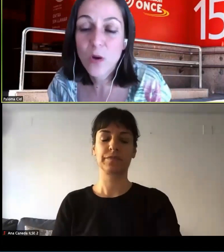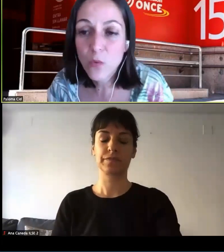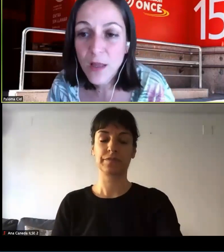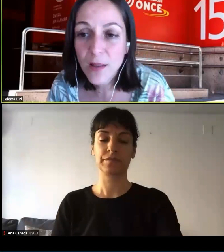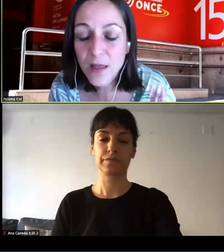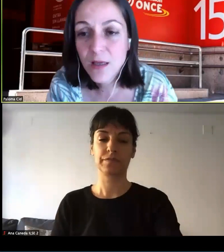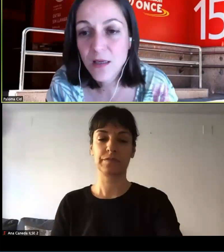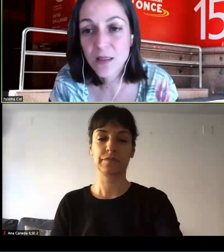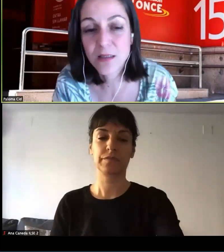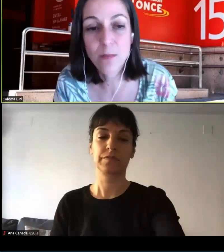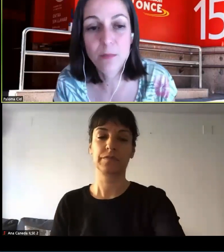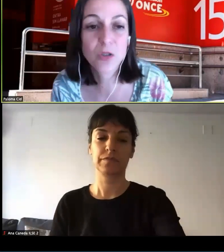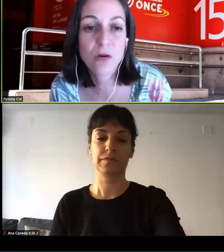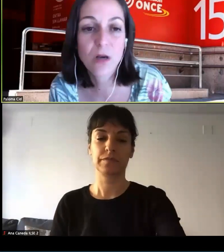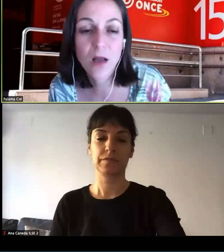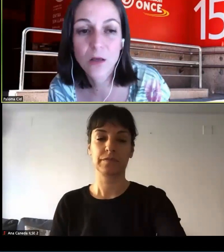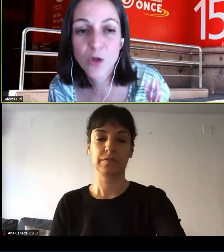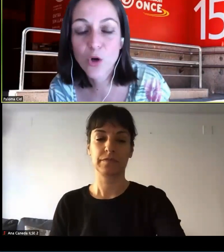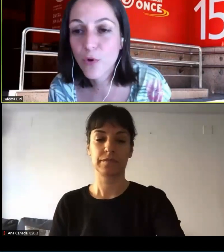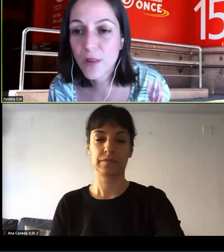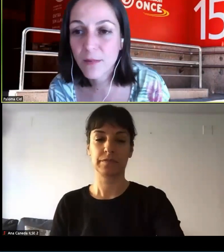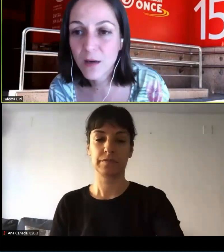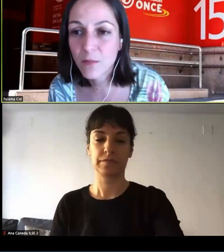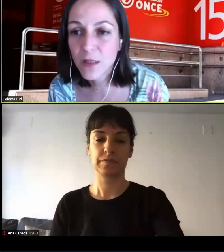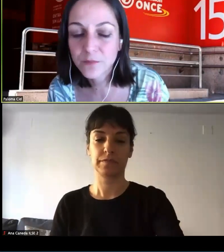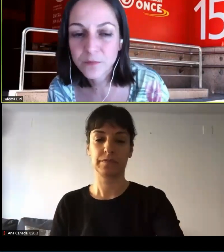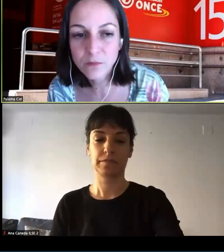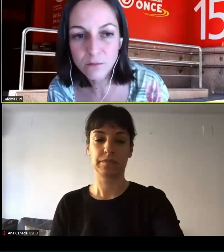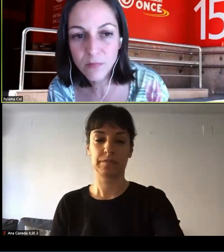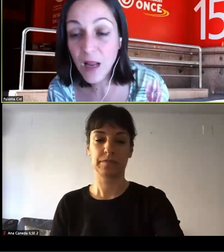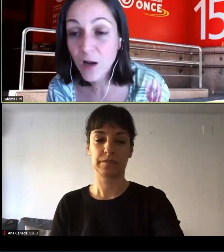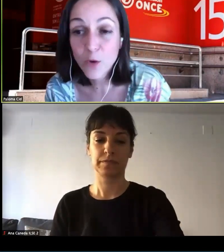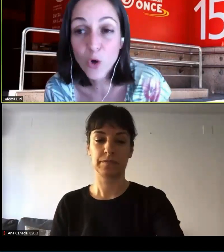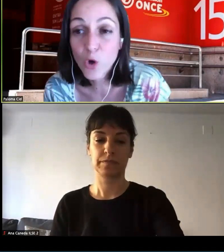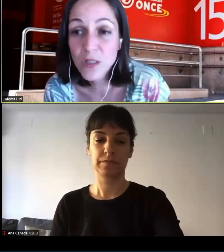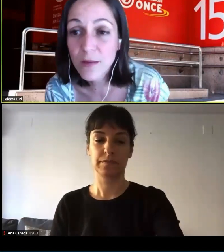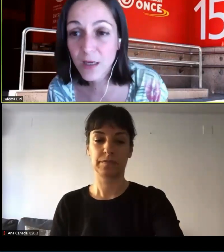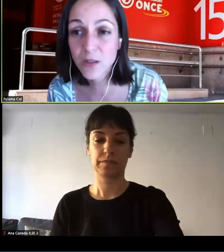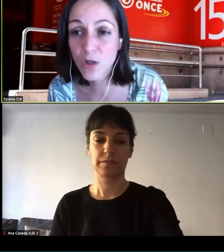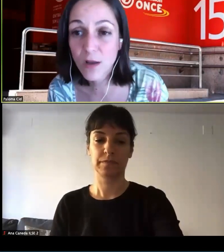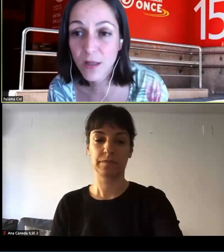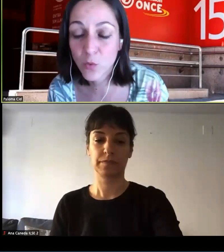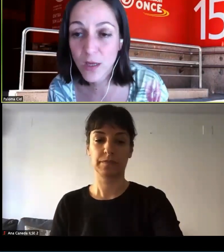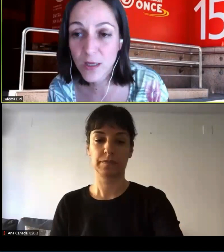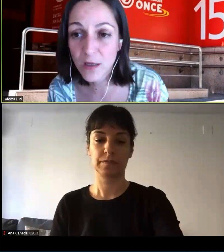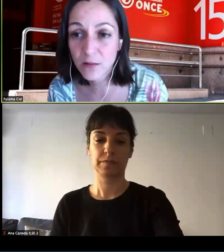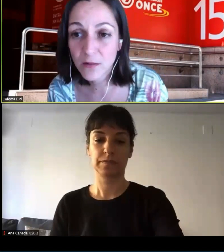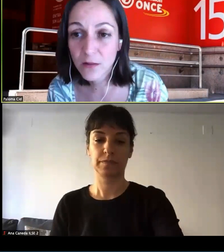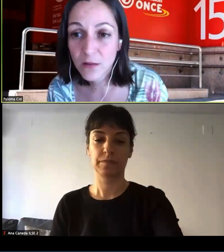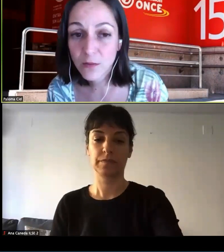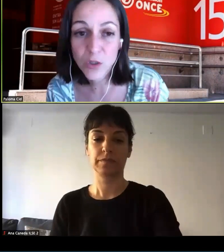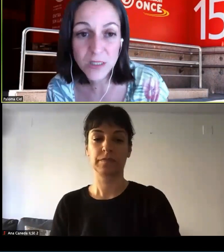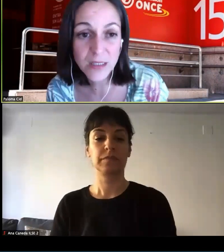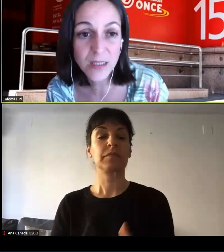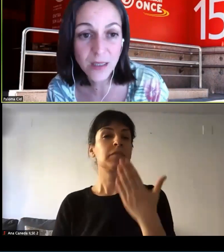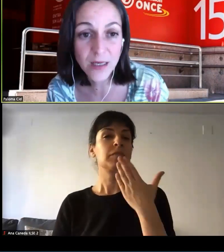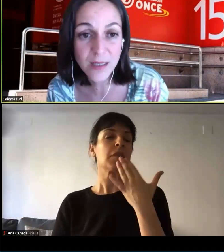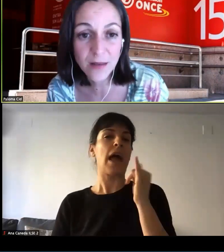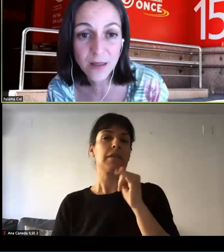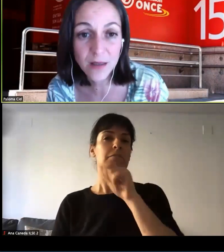dirigiendo a una de ellas y esa persona no puede verme, a lo mejor no sabe que le estoy hablando a ella. Pues